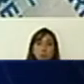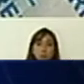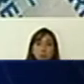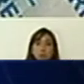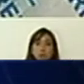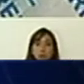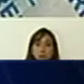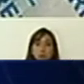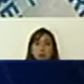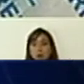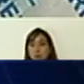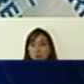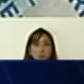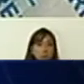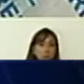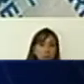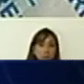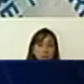funciones.